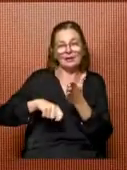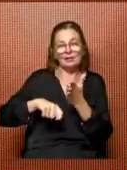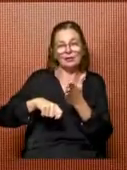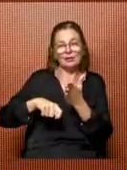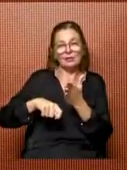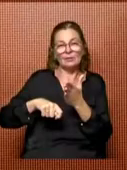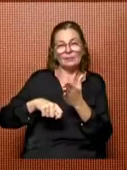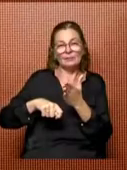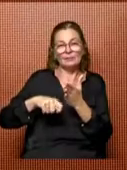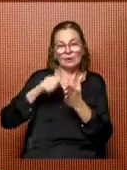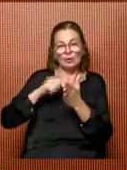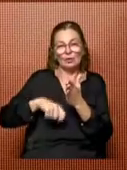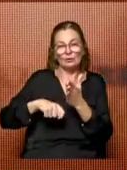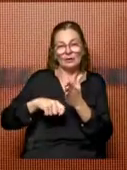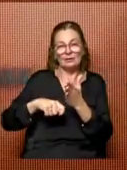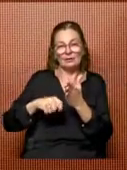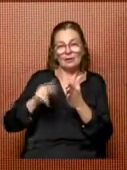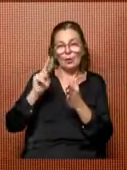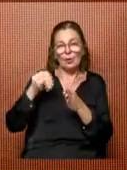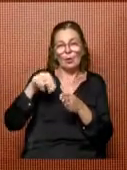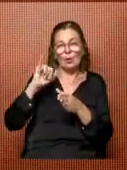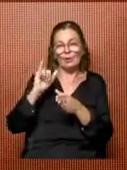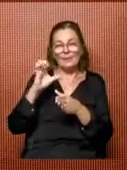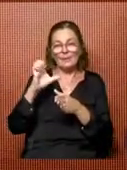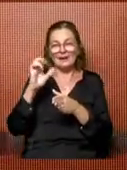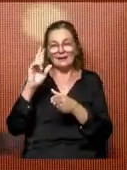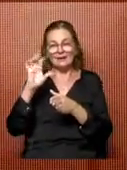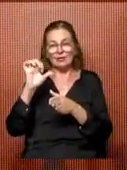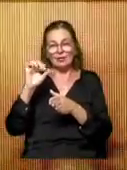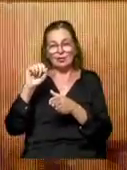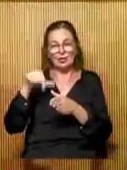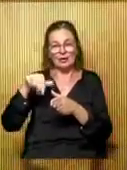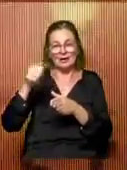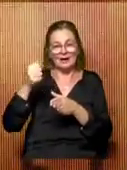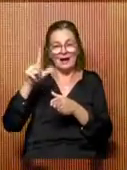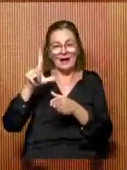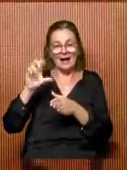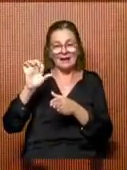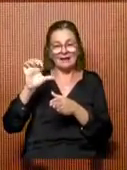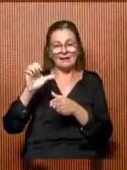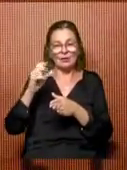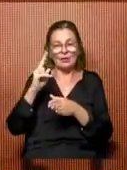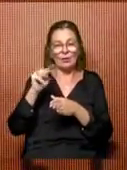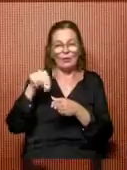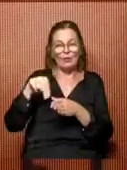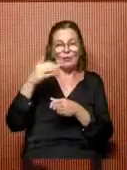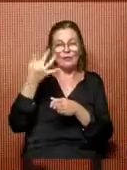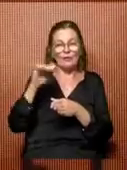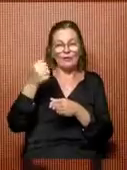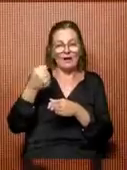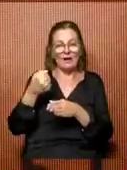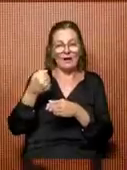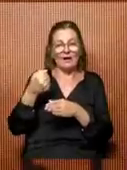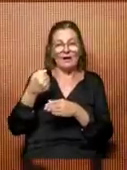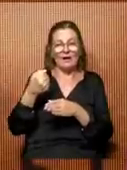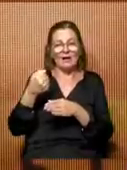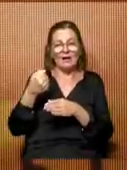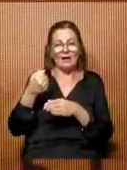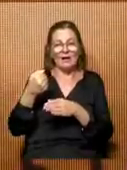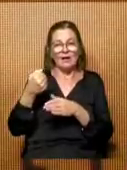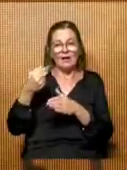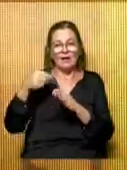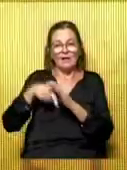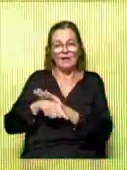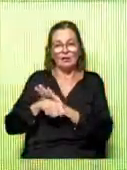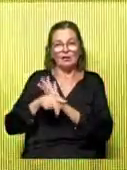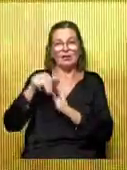de contratos unipersonales que terceriza en UNFPA. UNFPA, ¿qué es? UNFPA es el Fondo de Población de las Naciones Unidas, ni más ni